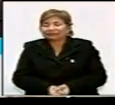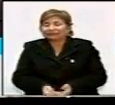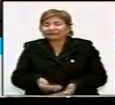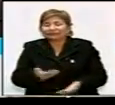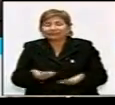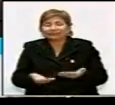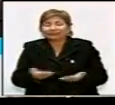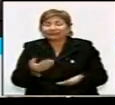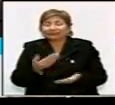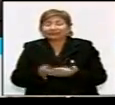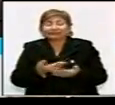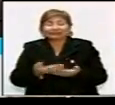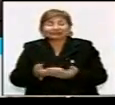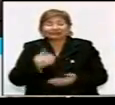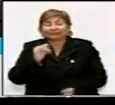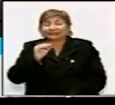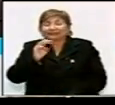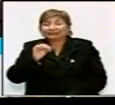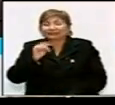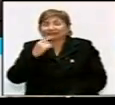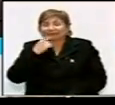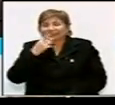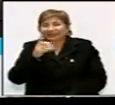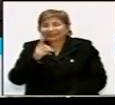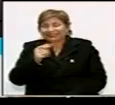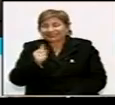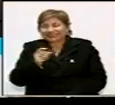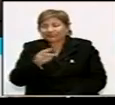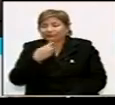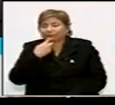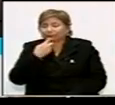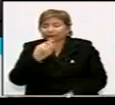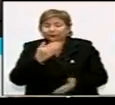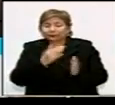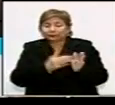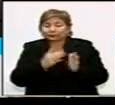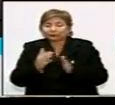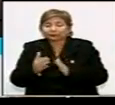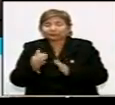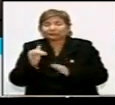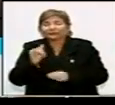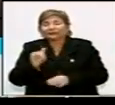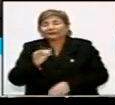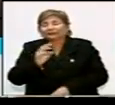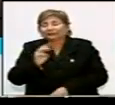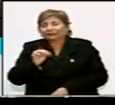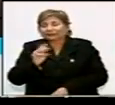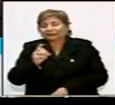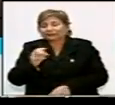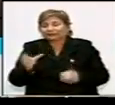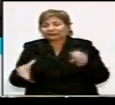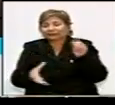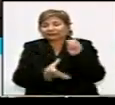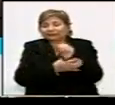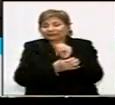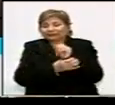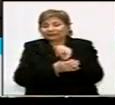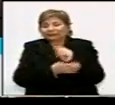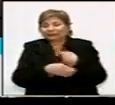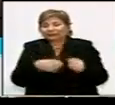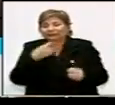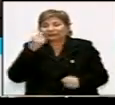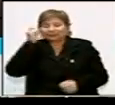de la inmunidad en lo que se refiere a la inmunidad de proceso y a la inmunidad de arresto en ese sentido